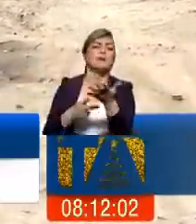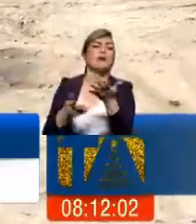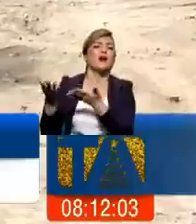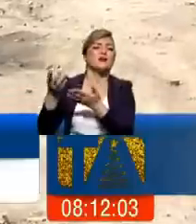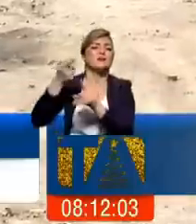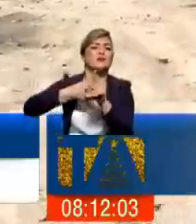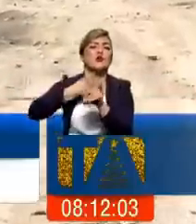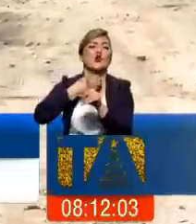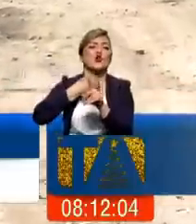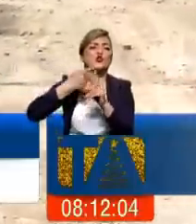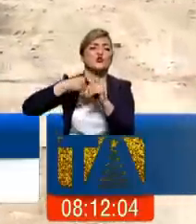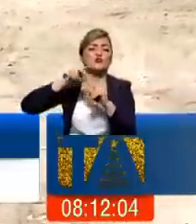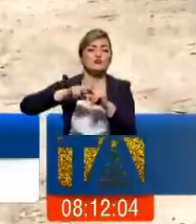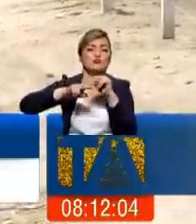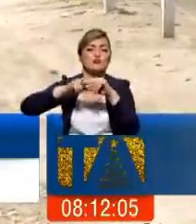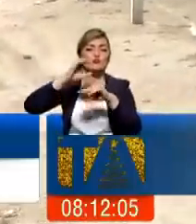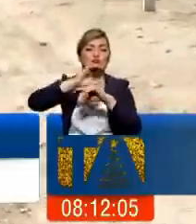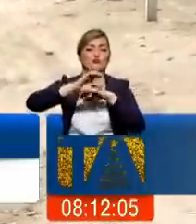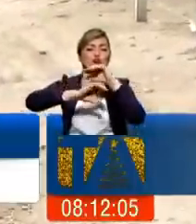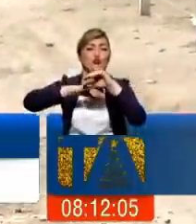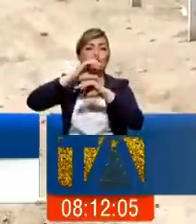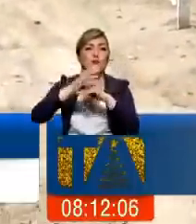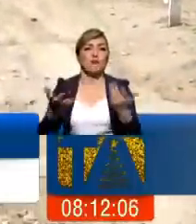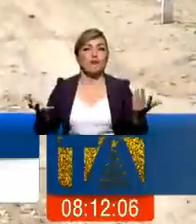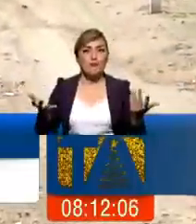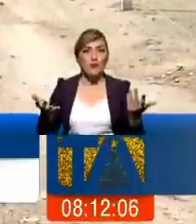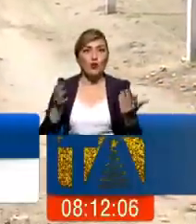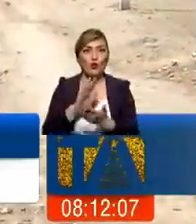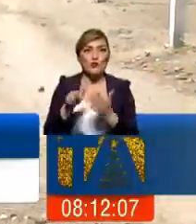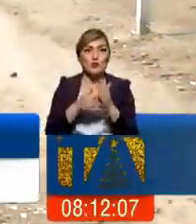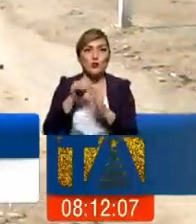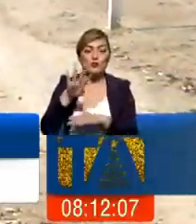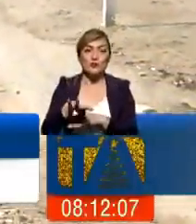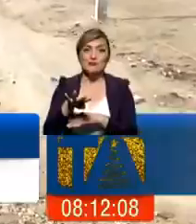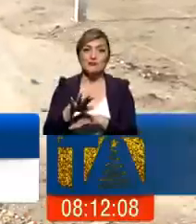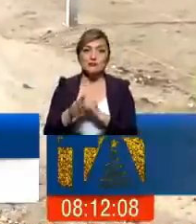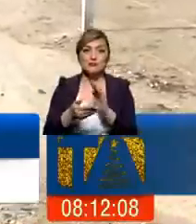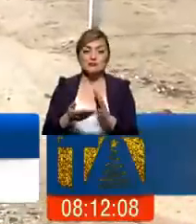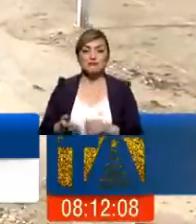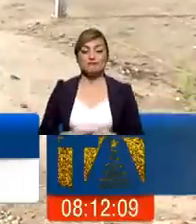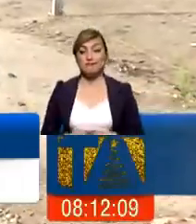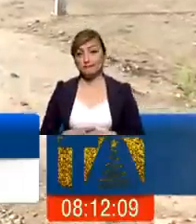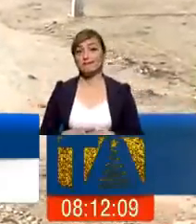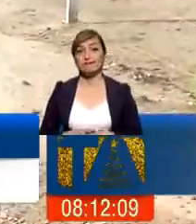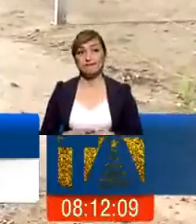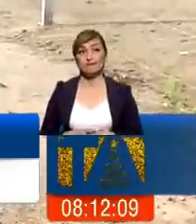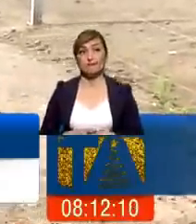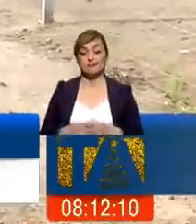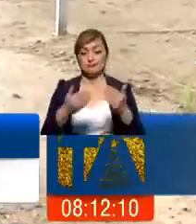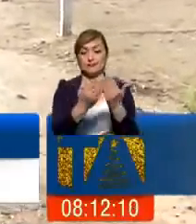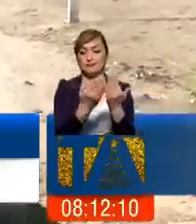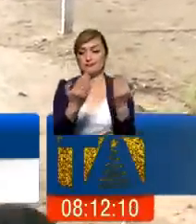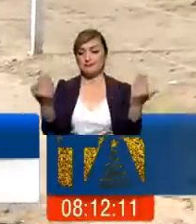ocurrido en agosto. Inició la construcción de este muro, ahora volvemos 4 meses después, vemos que ya está todo el